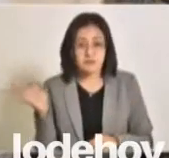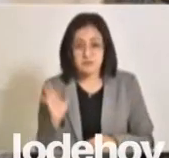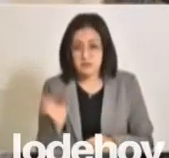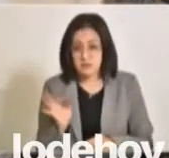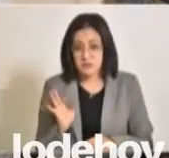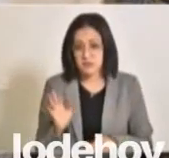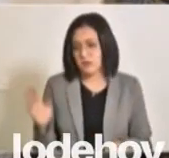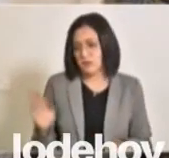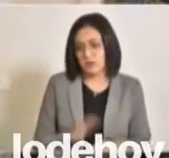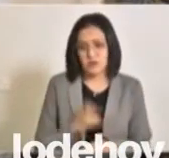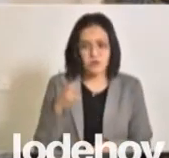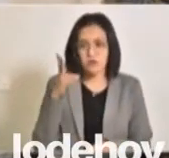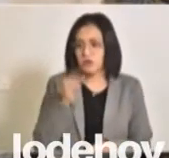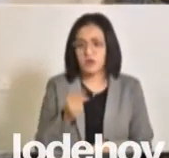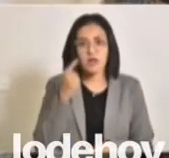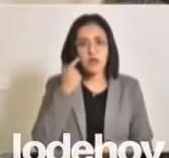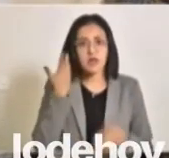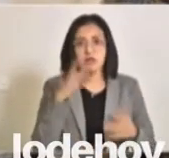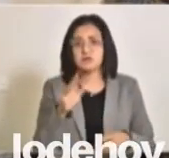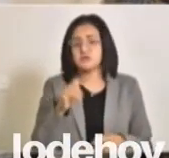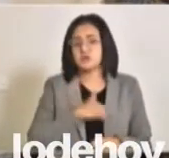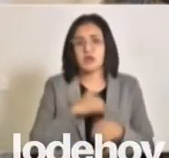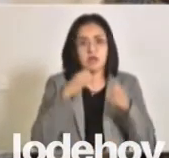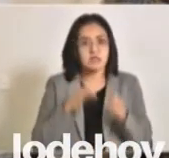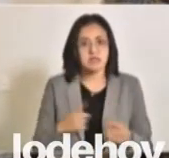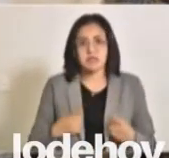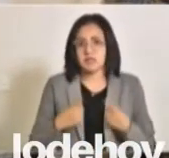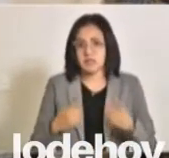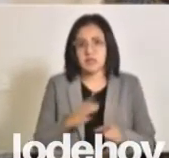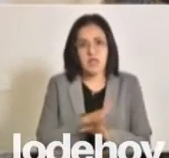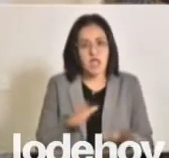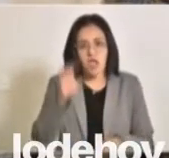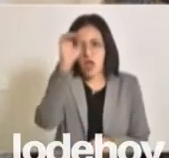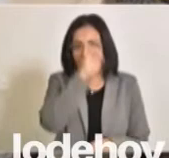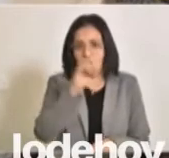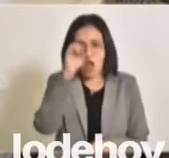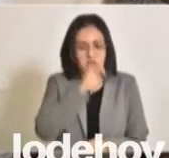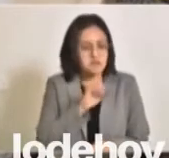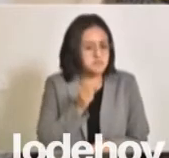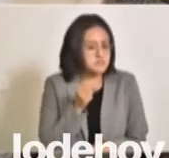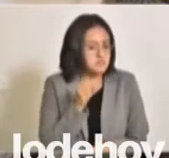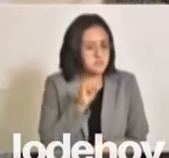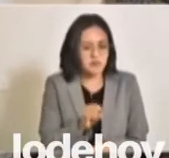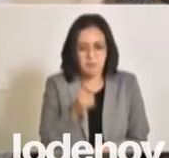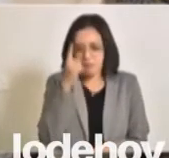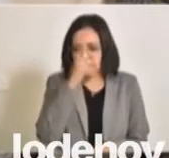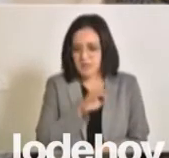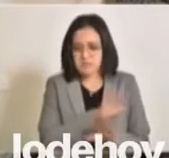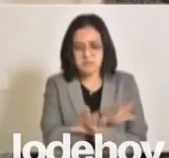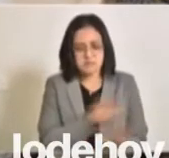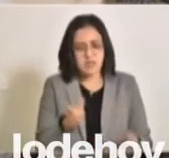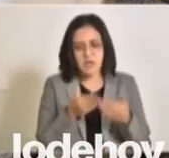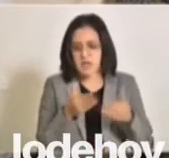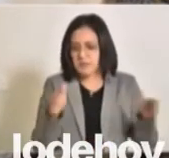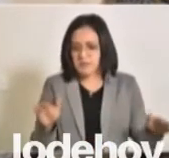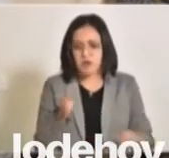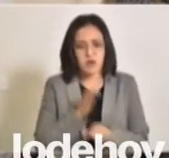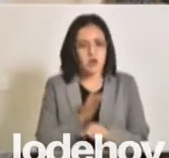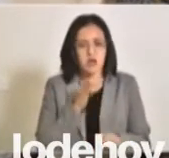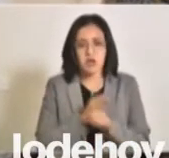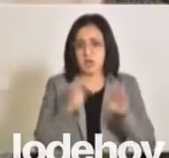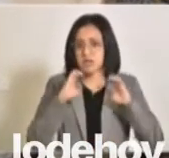porque no que no se interprete que yo estoy dando ya una opinión favorable para que se aperture no sé